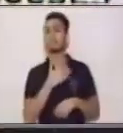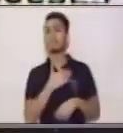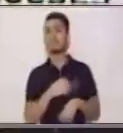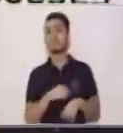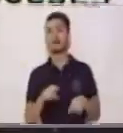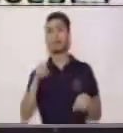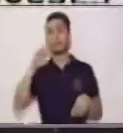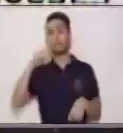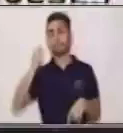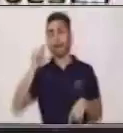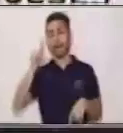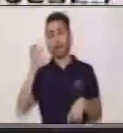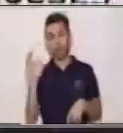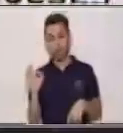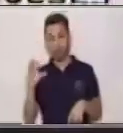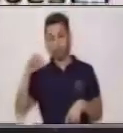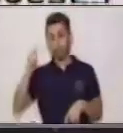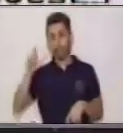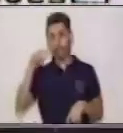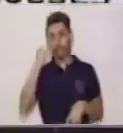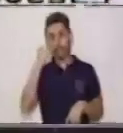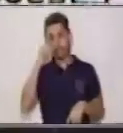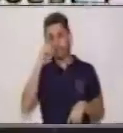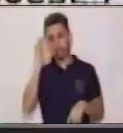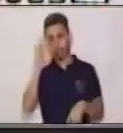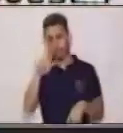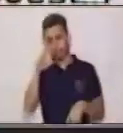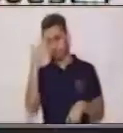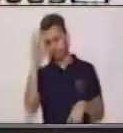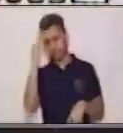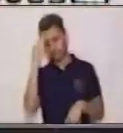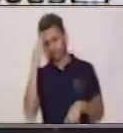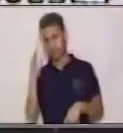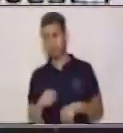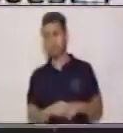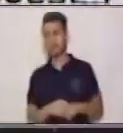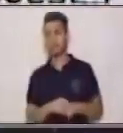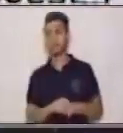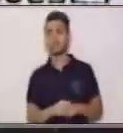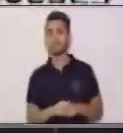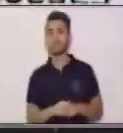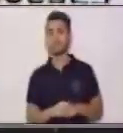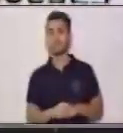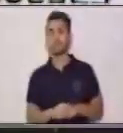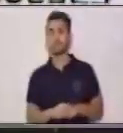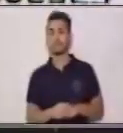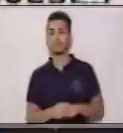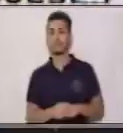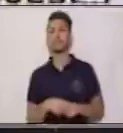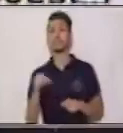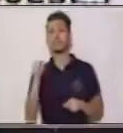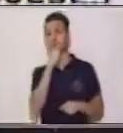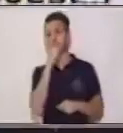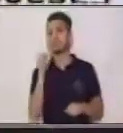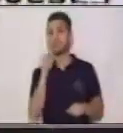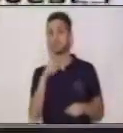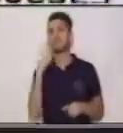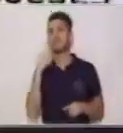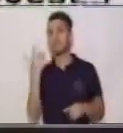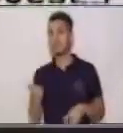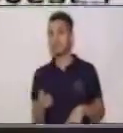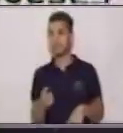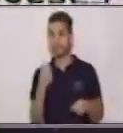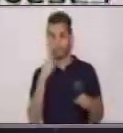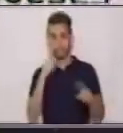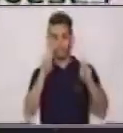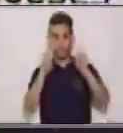Palo Palito. ¿La conoces? Muy bien, yo sé que sí la conoces. Bueno, pues para iniciar con nuestra canción, vamos a enseñarte